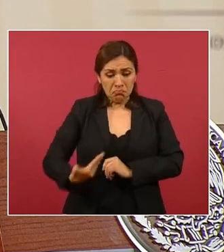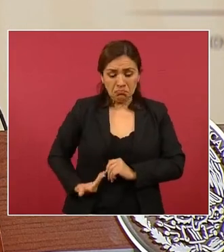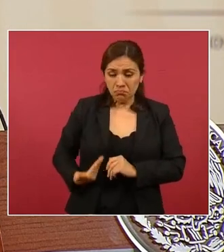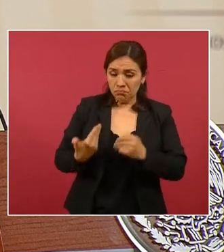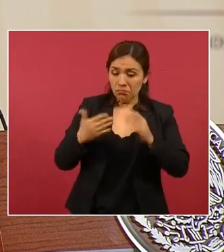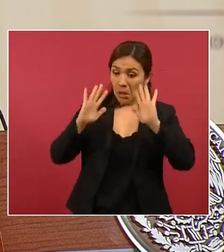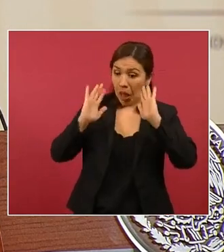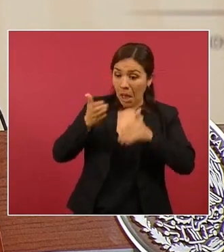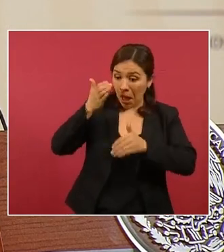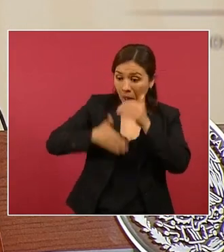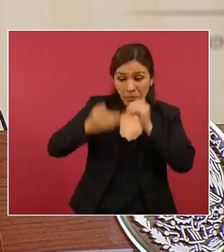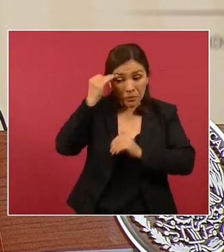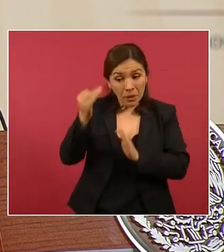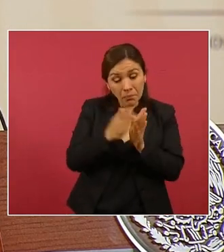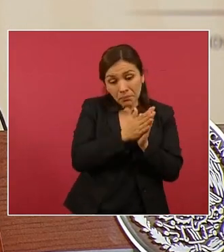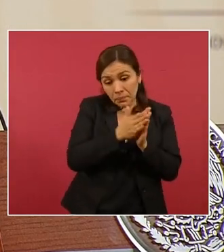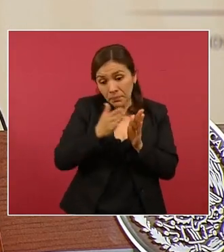mandato.